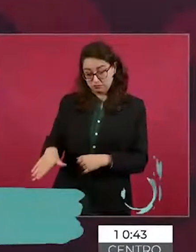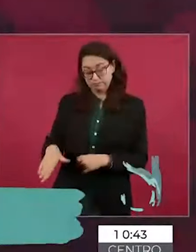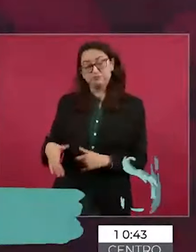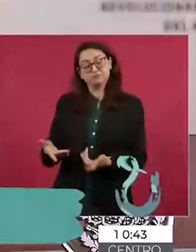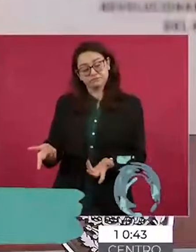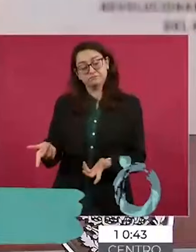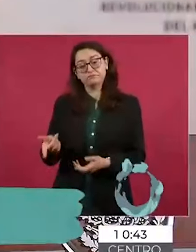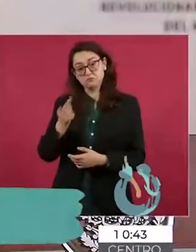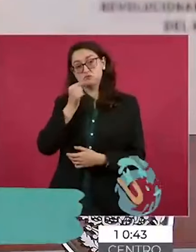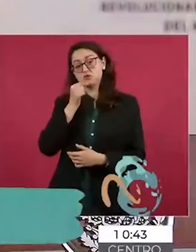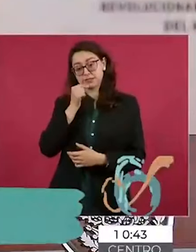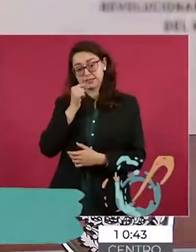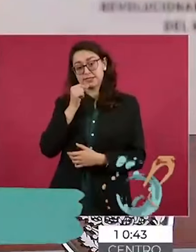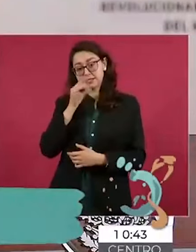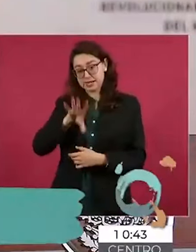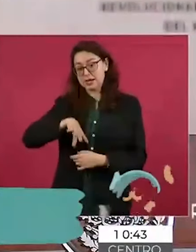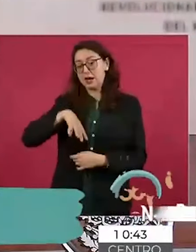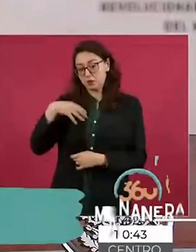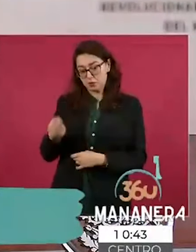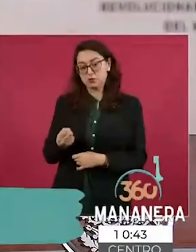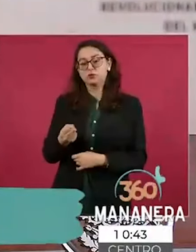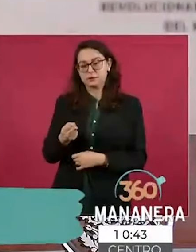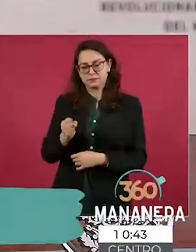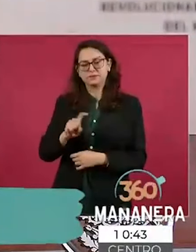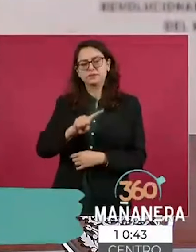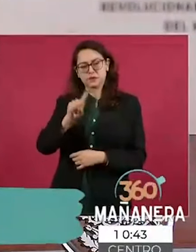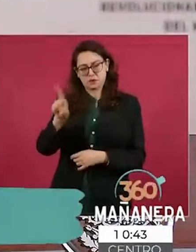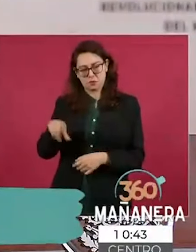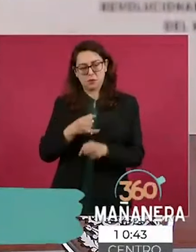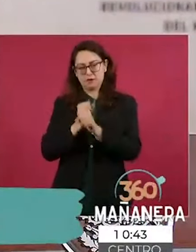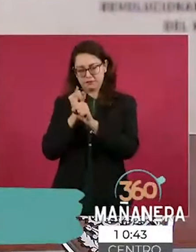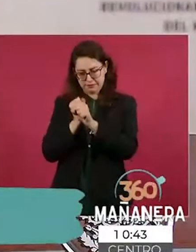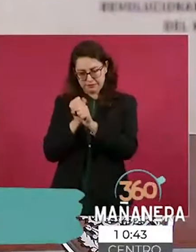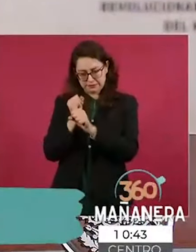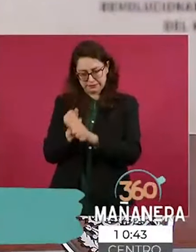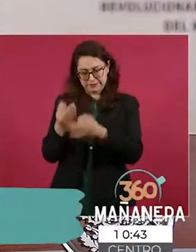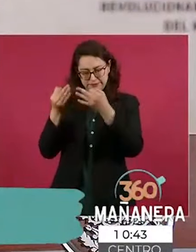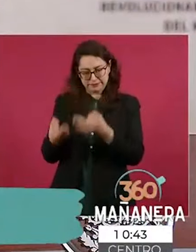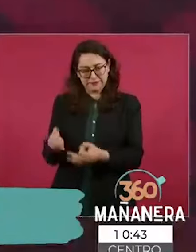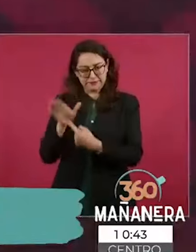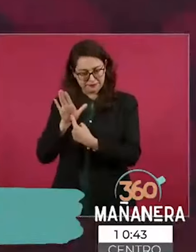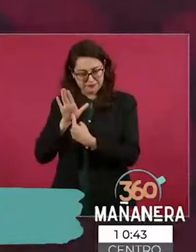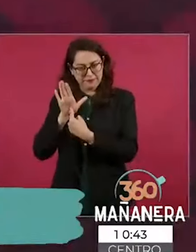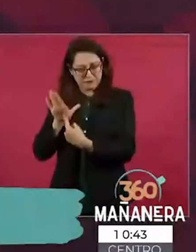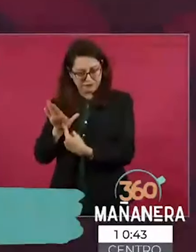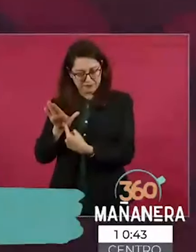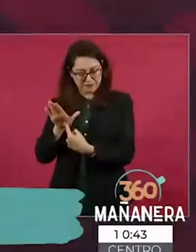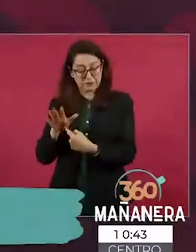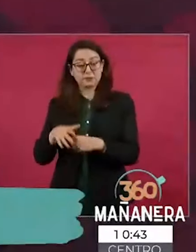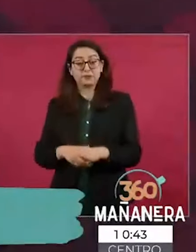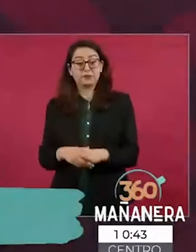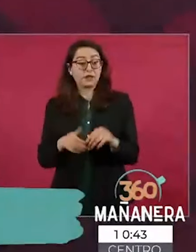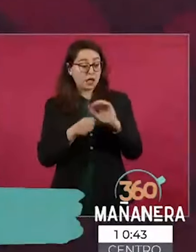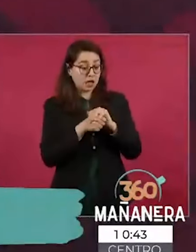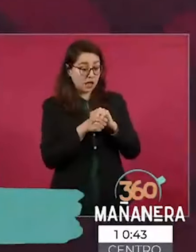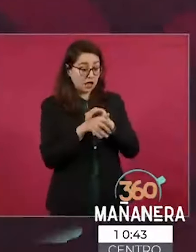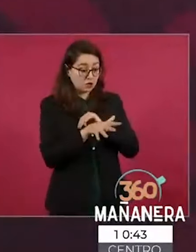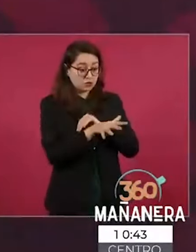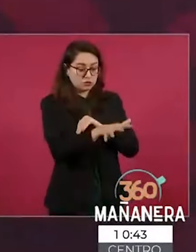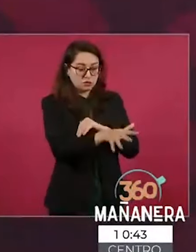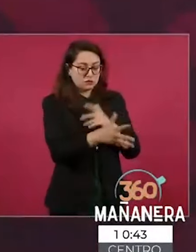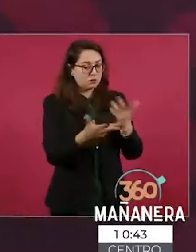qué condiciones y en el caso de los jóvenes desaparecidos de tinapa Pues estamos